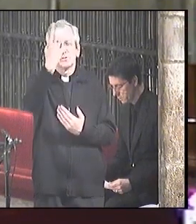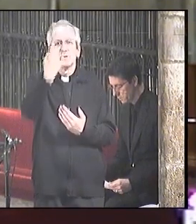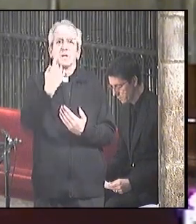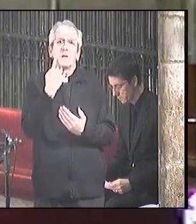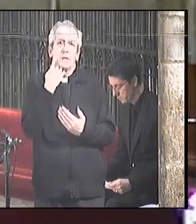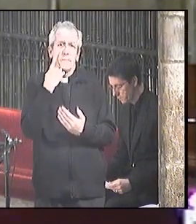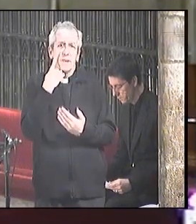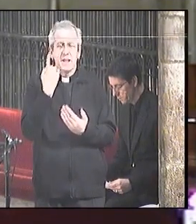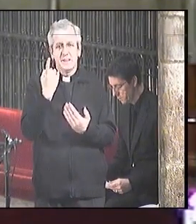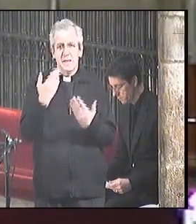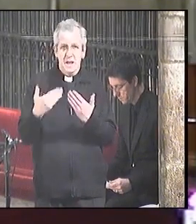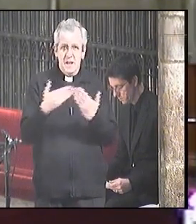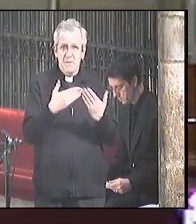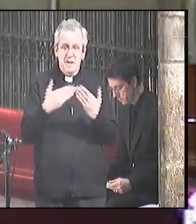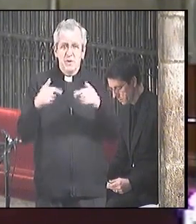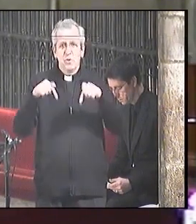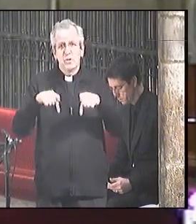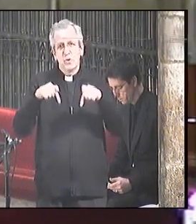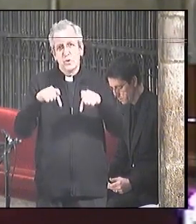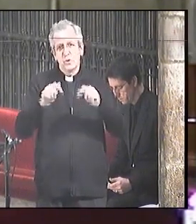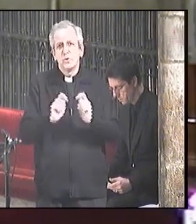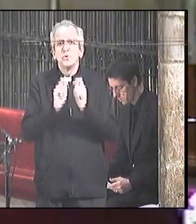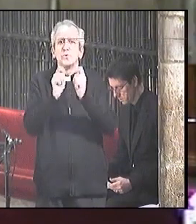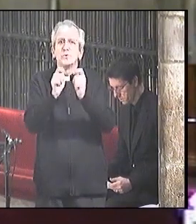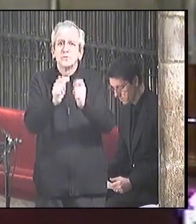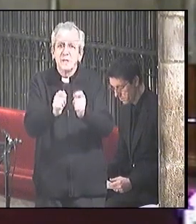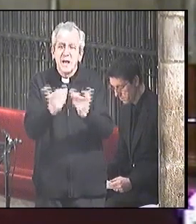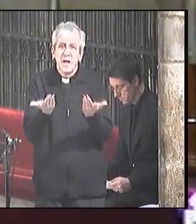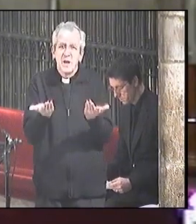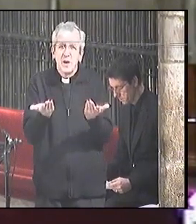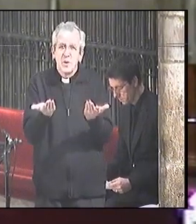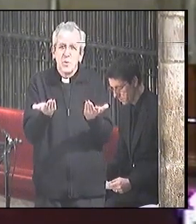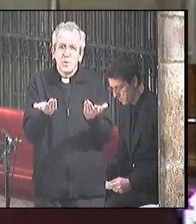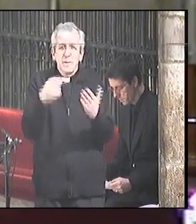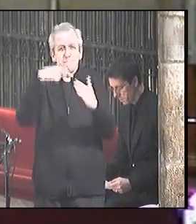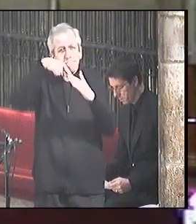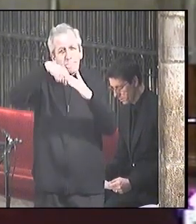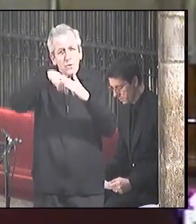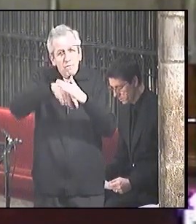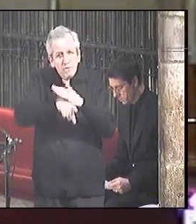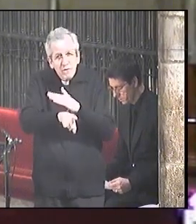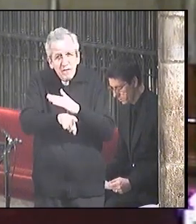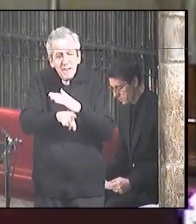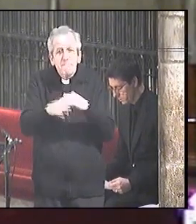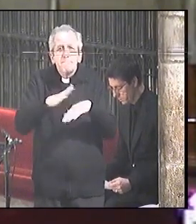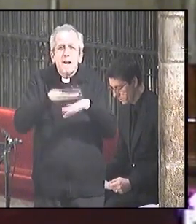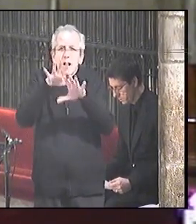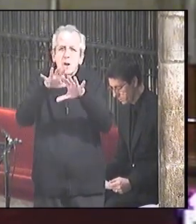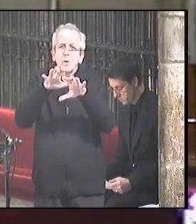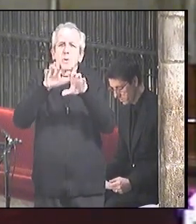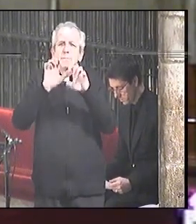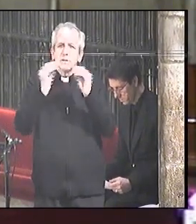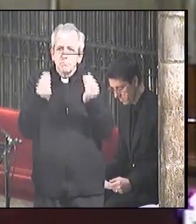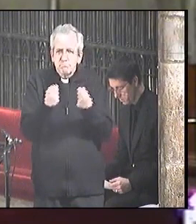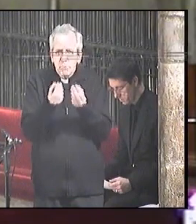mireu, l'Evangeli d'avui ens dona com una profunditat per a entendre una